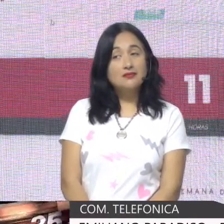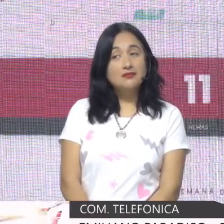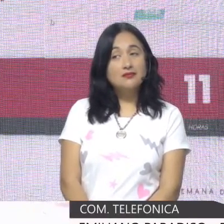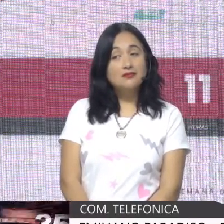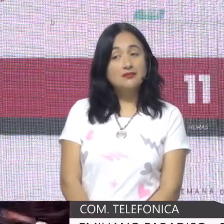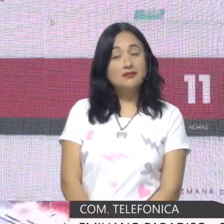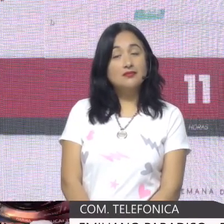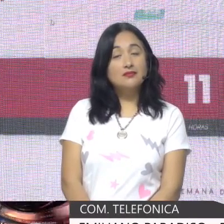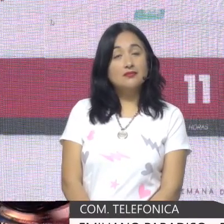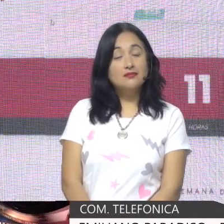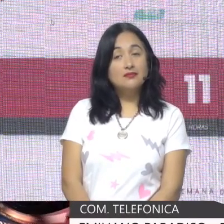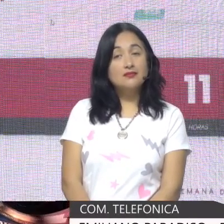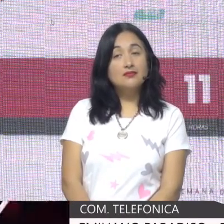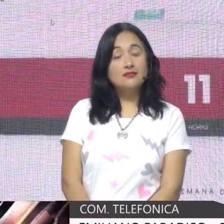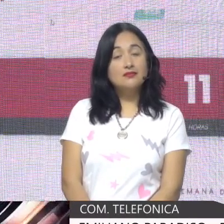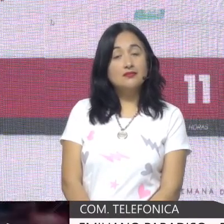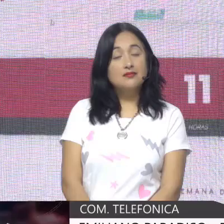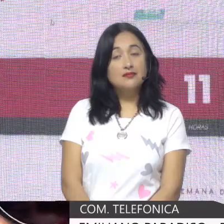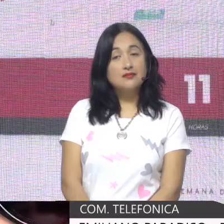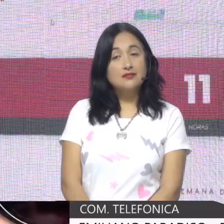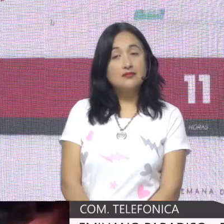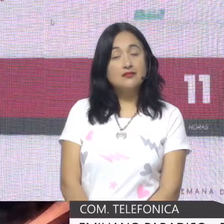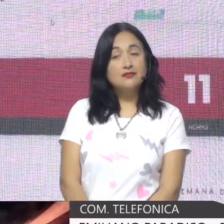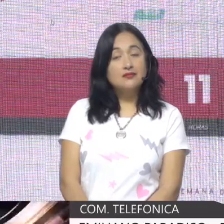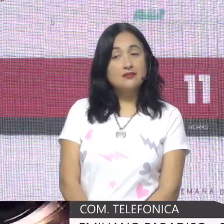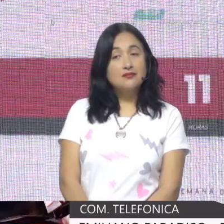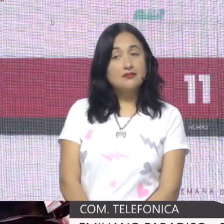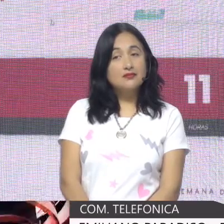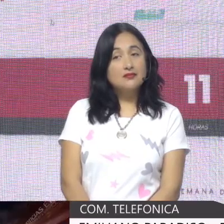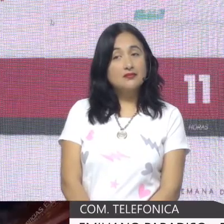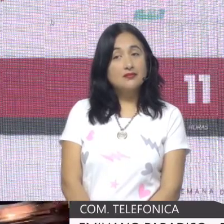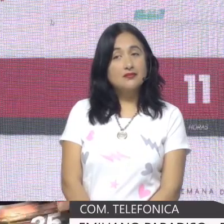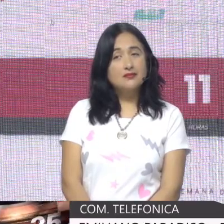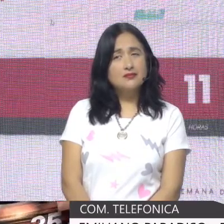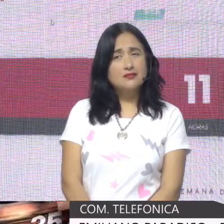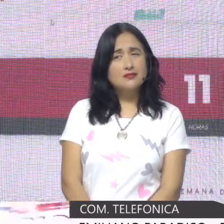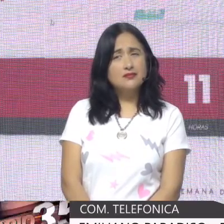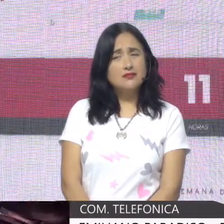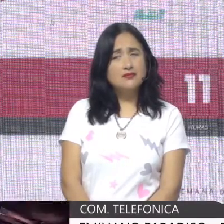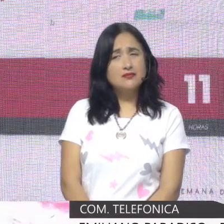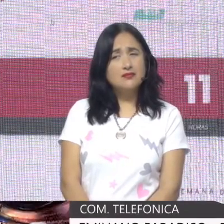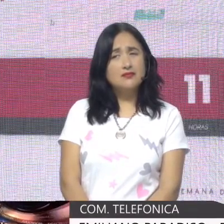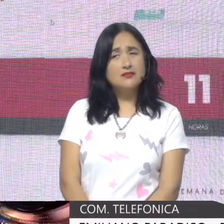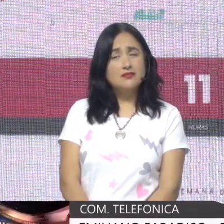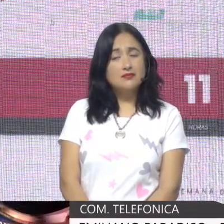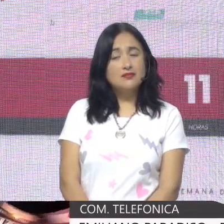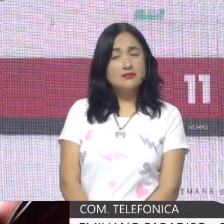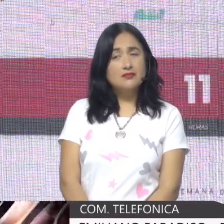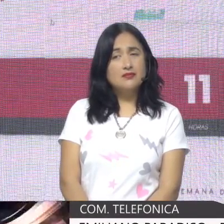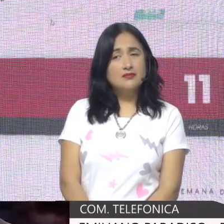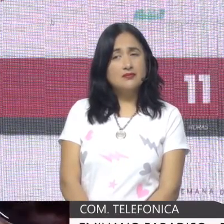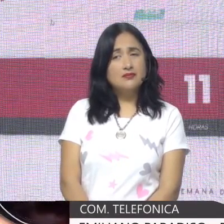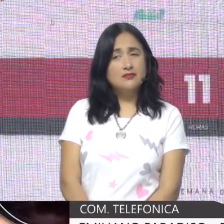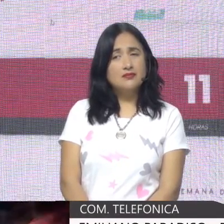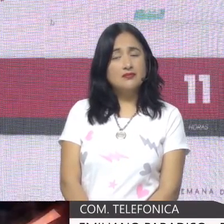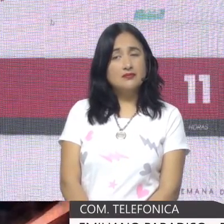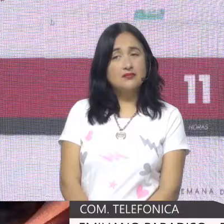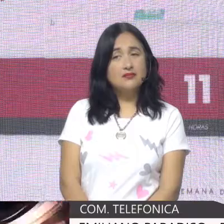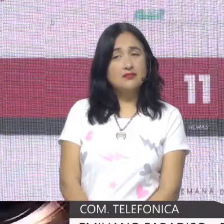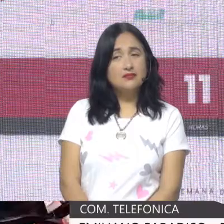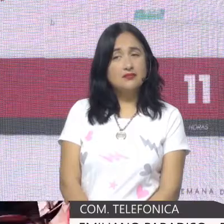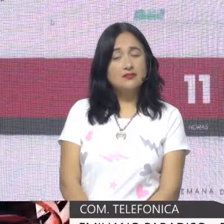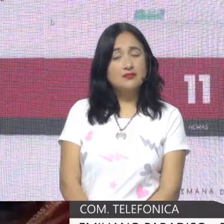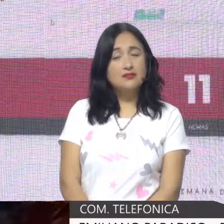bandas ganadoras van a estar tocando en la final de freestyle, van a haber entrevistas a jóvenes destacados en el área de deporte, van a haber DJ en